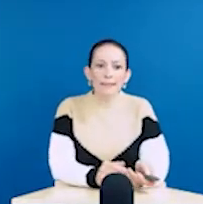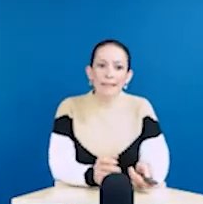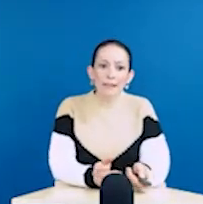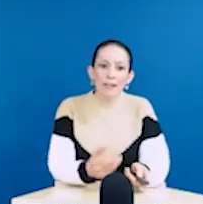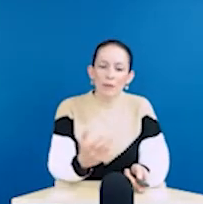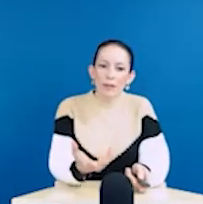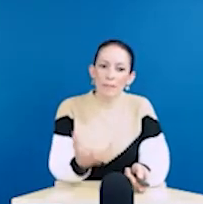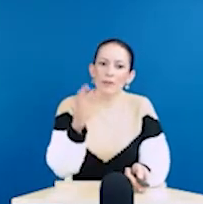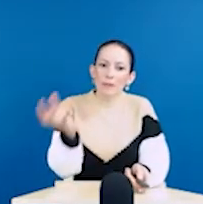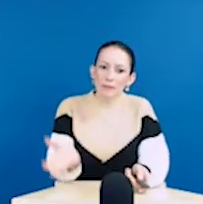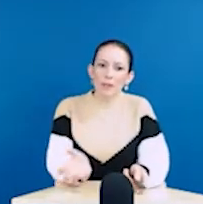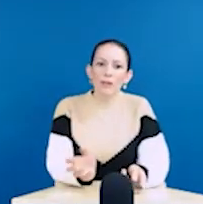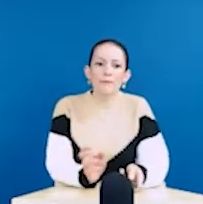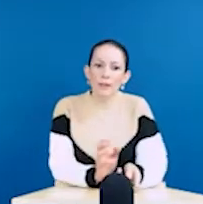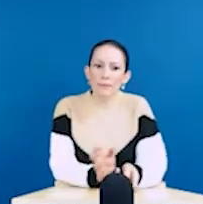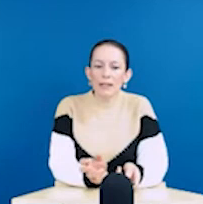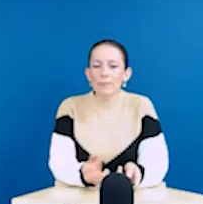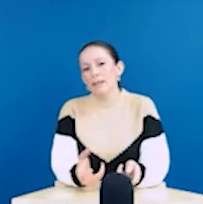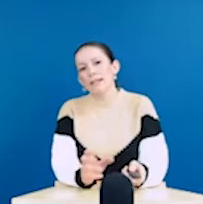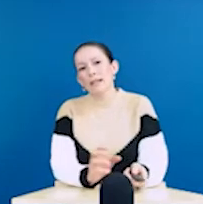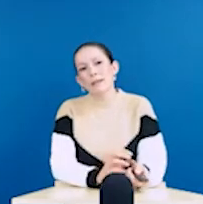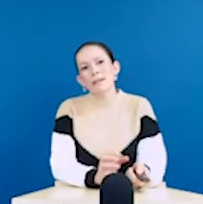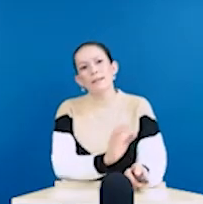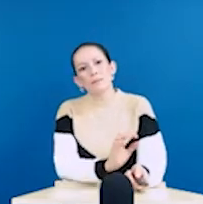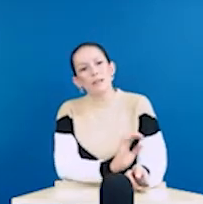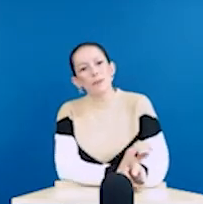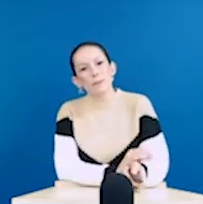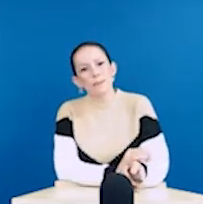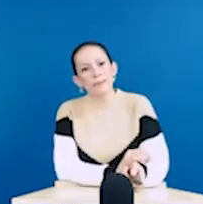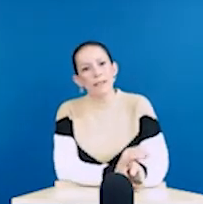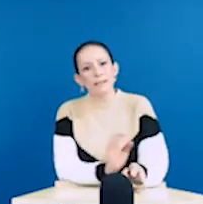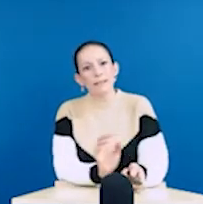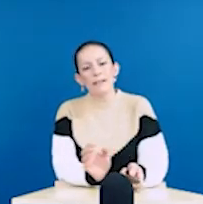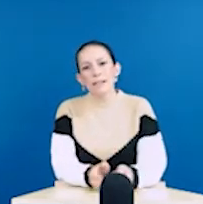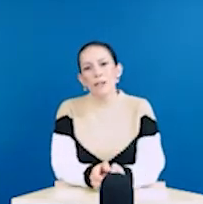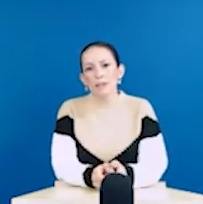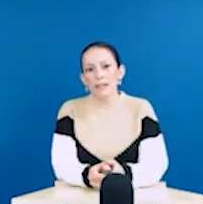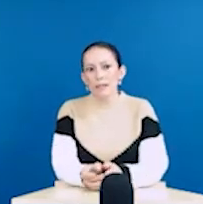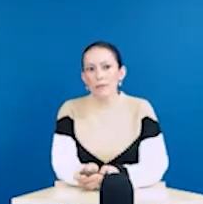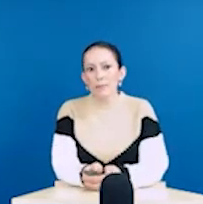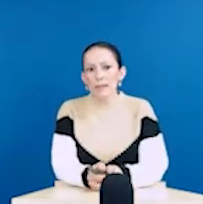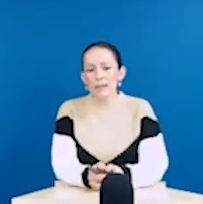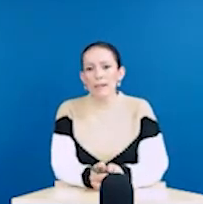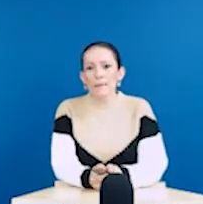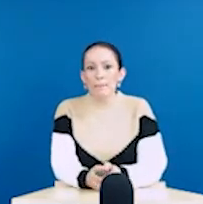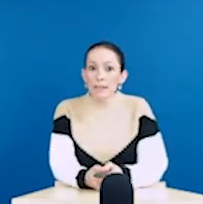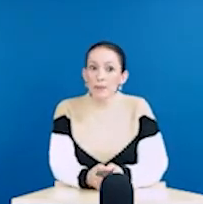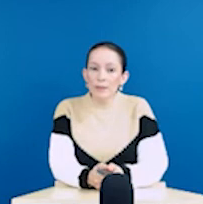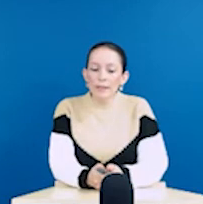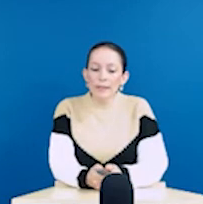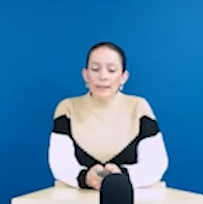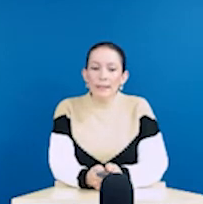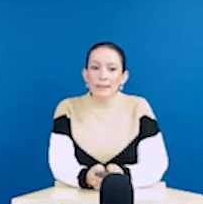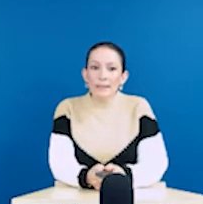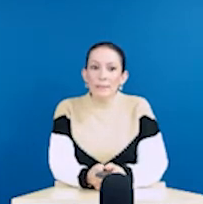esté en la sala, o sea, cualquier persona, me refiero a la enfermera, porque generalmente estamos la enfermera especialista y la auxiliar de enfermería,